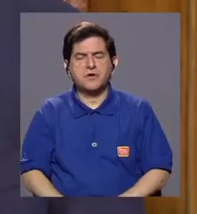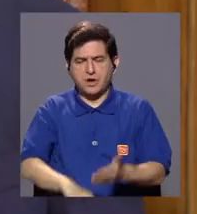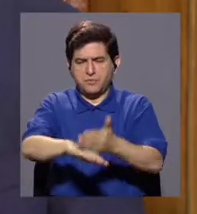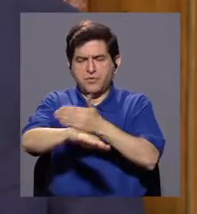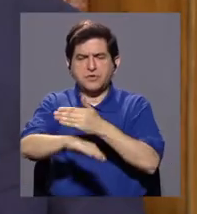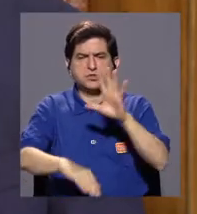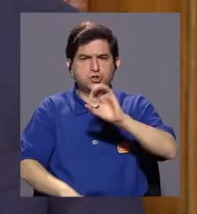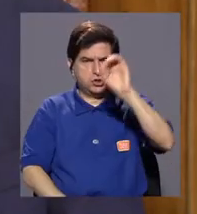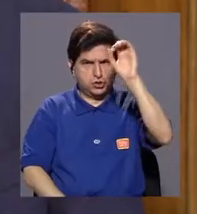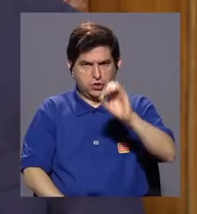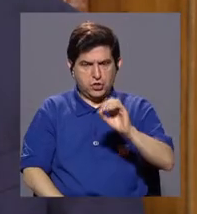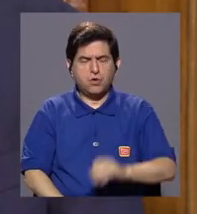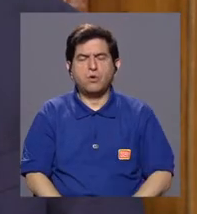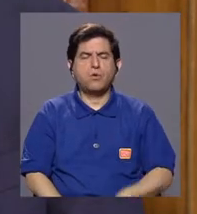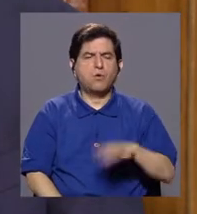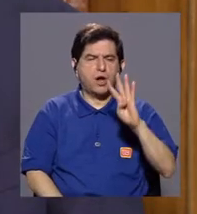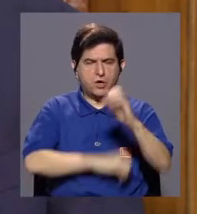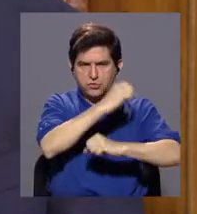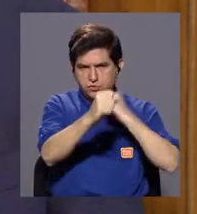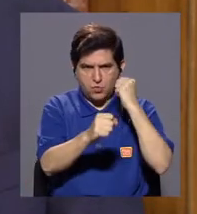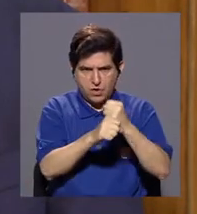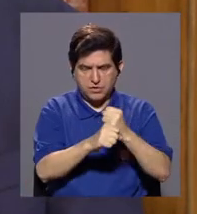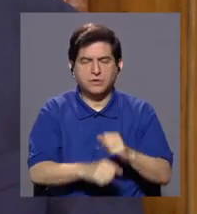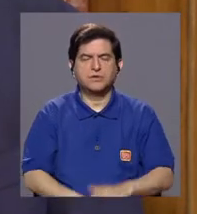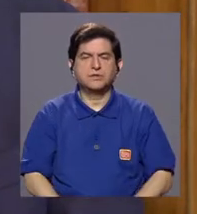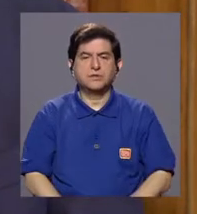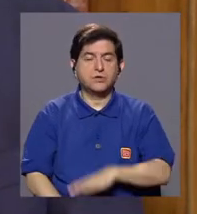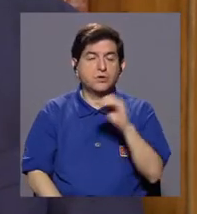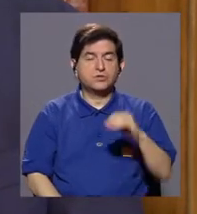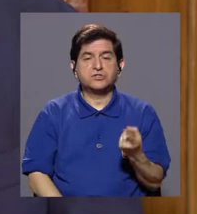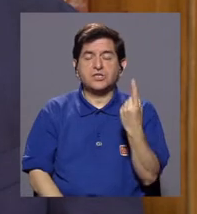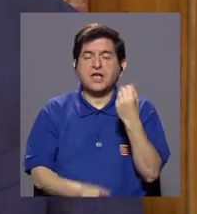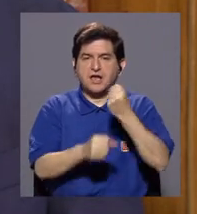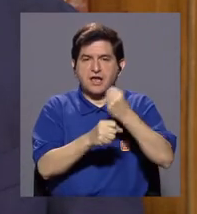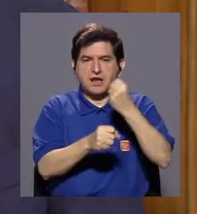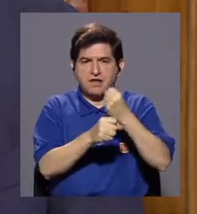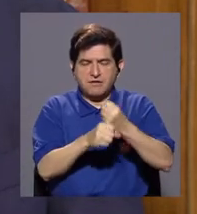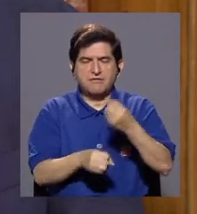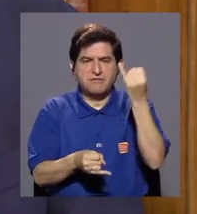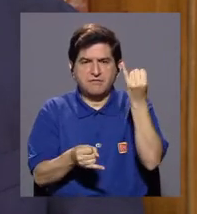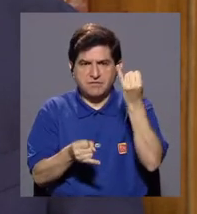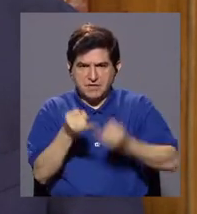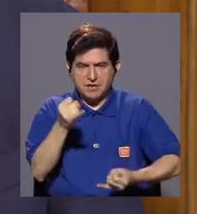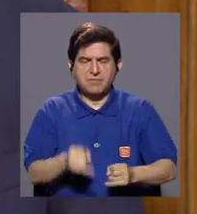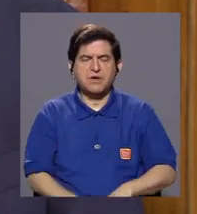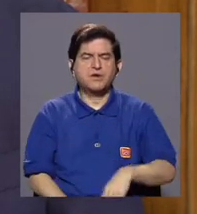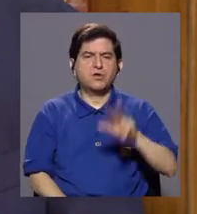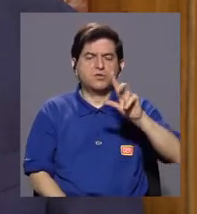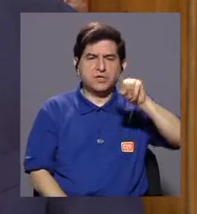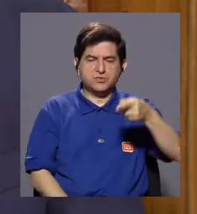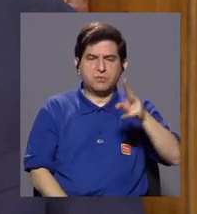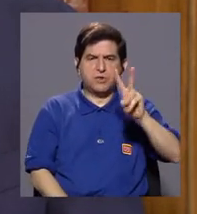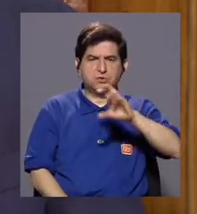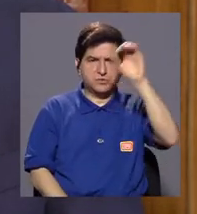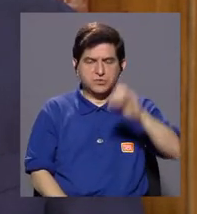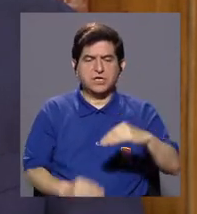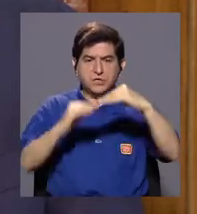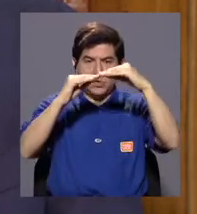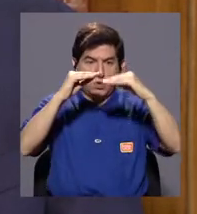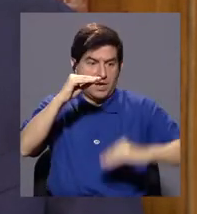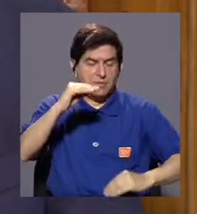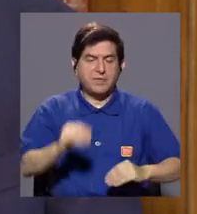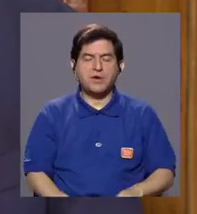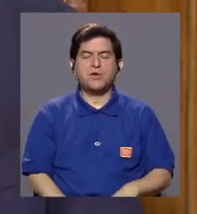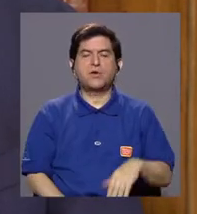a un 5% como promedio en los 4 años, y el desempleo terminó siendo de un 3,2%, el más bajo de